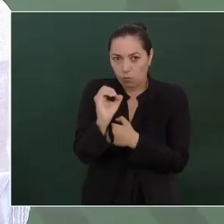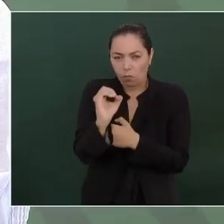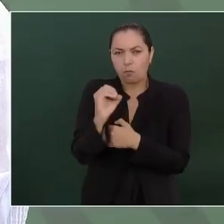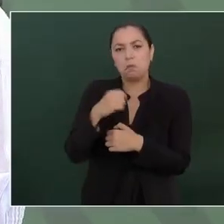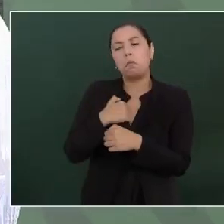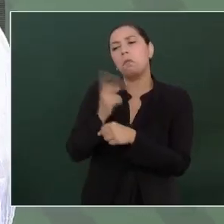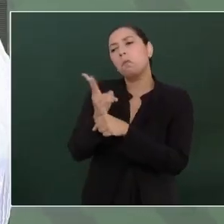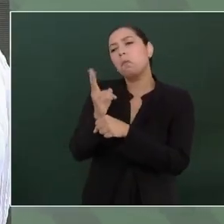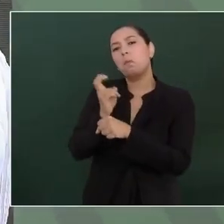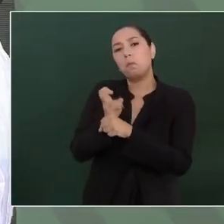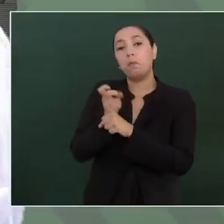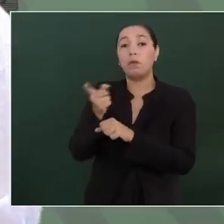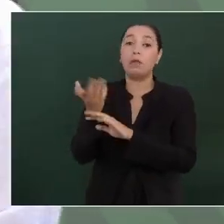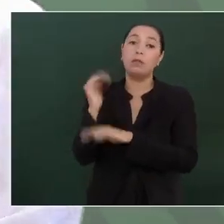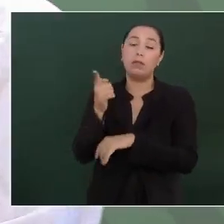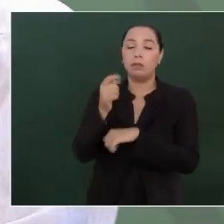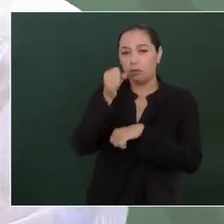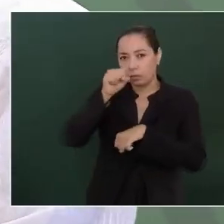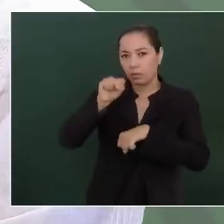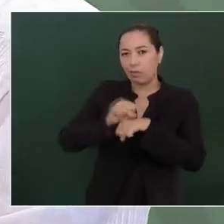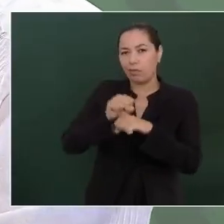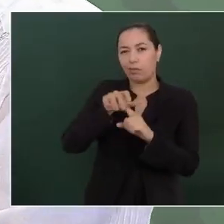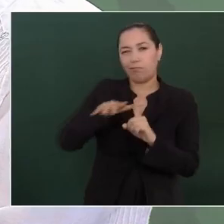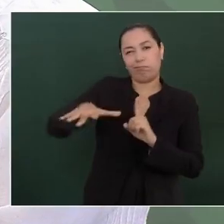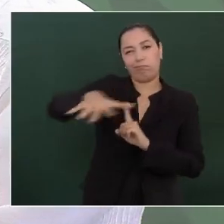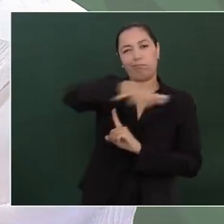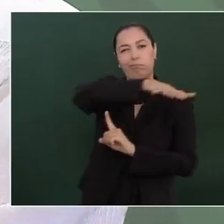la secretaria de Medio Ambiente